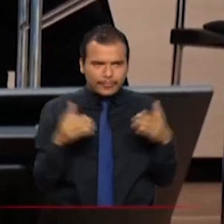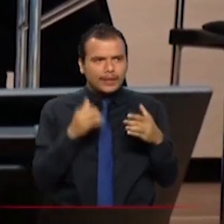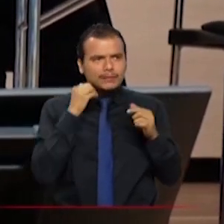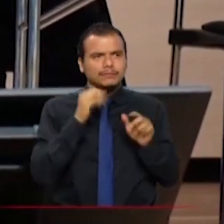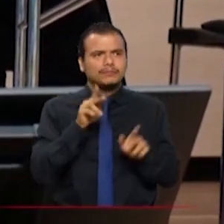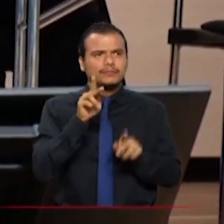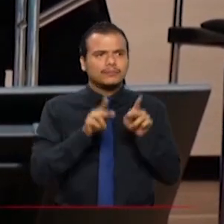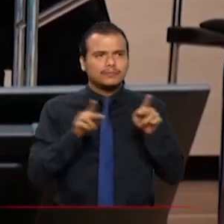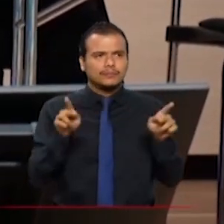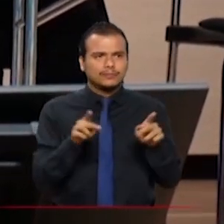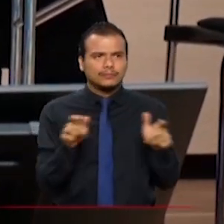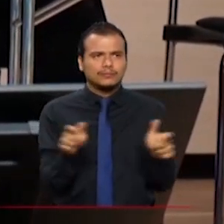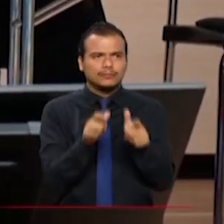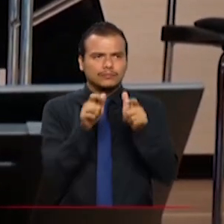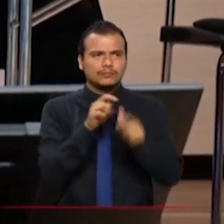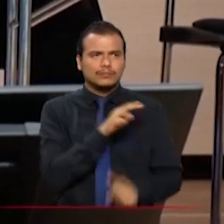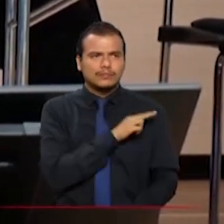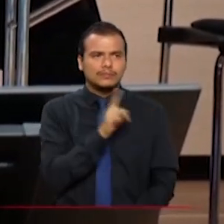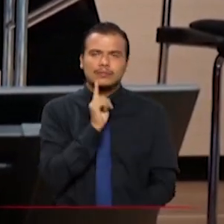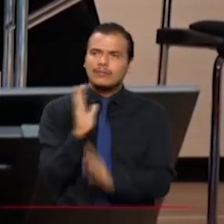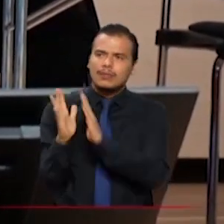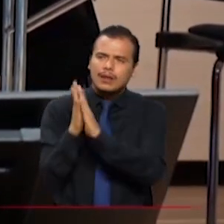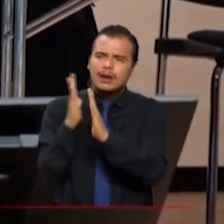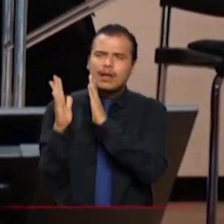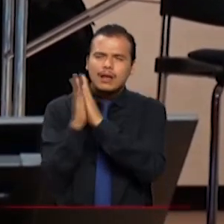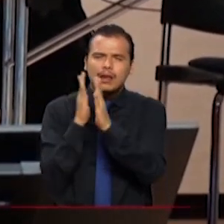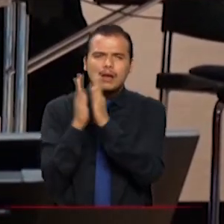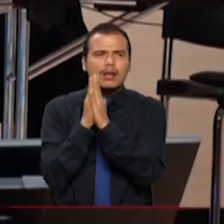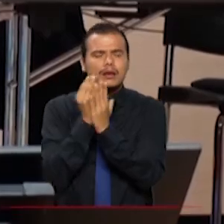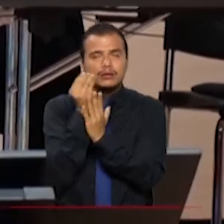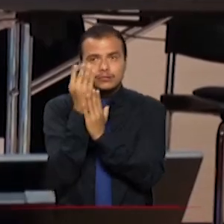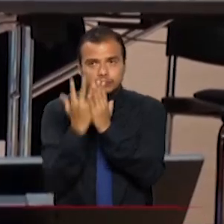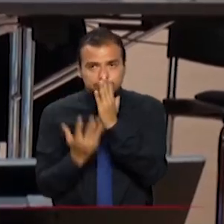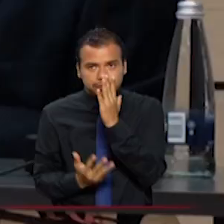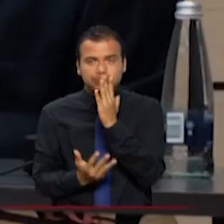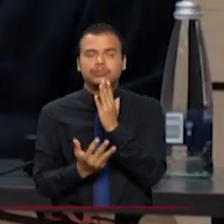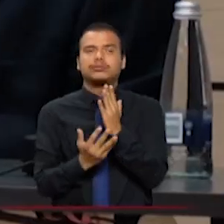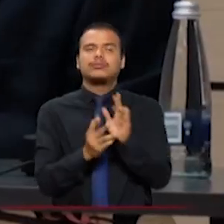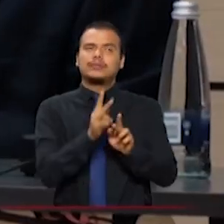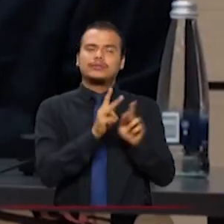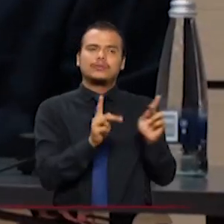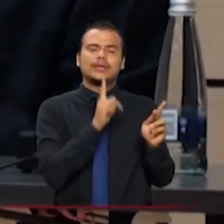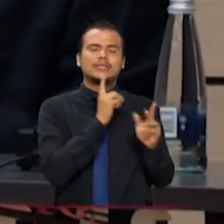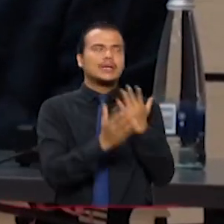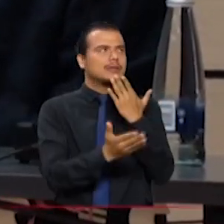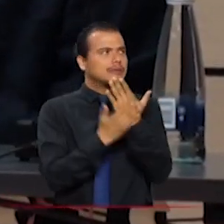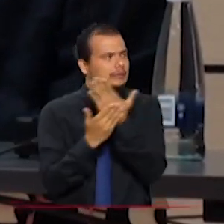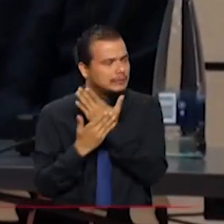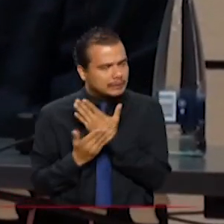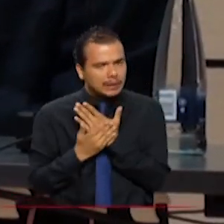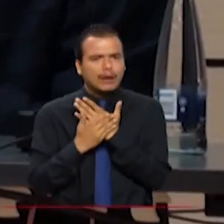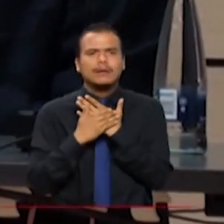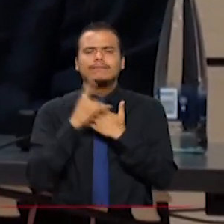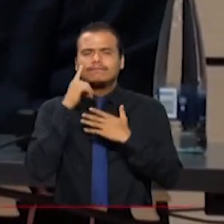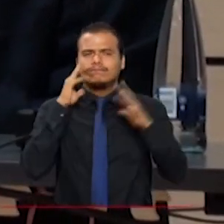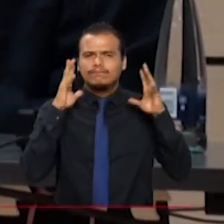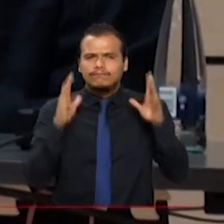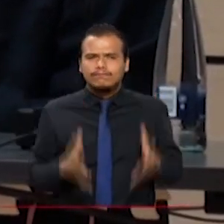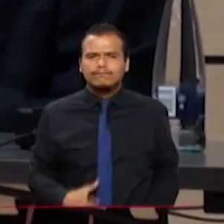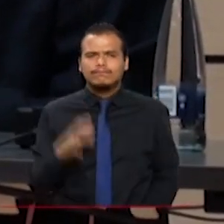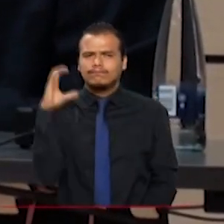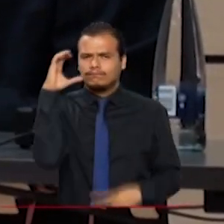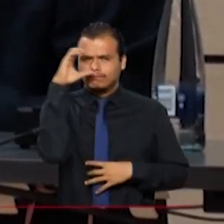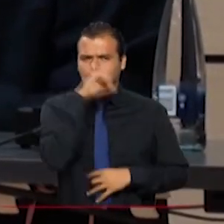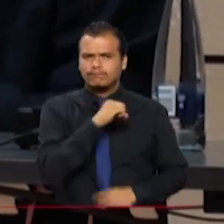se va con cantidad de información que han aportado los participantes a esta audiencia para